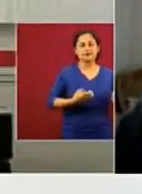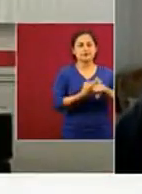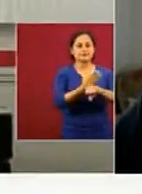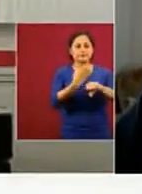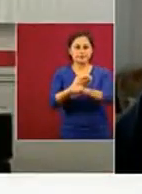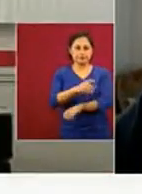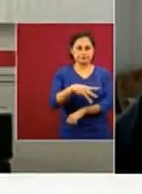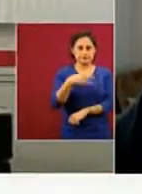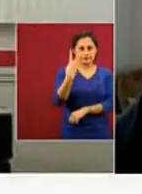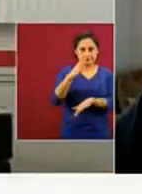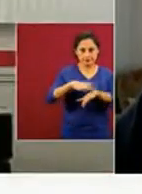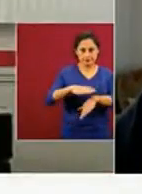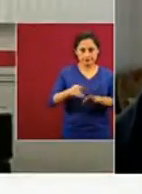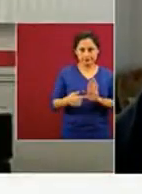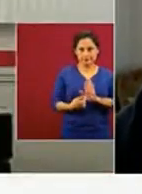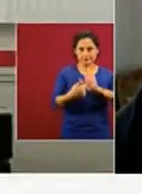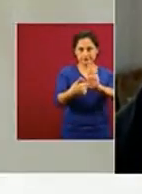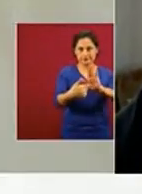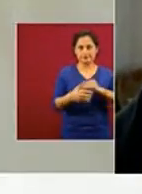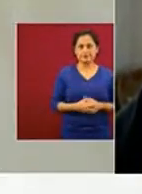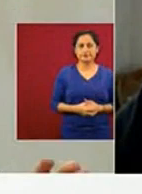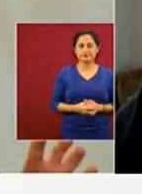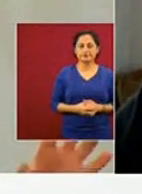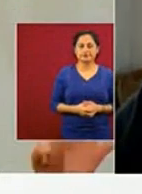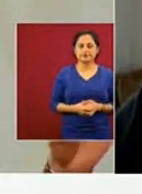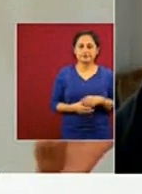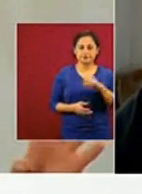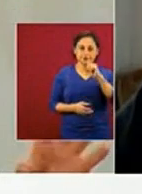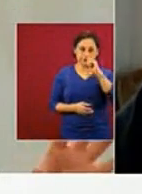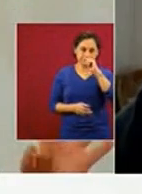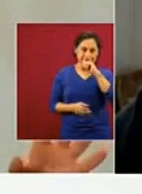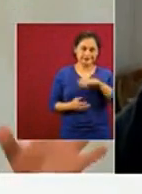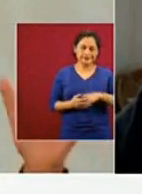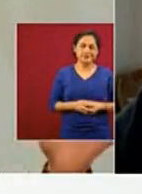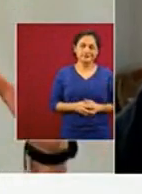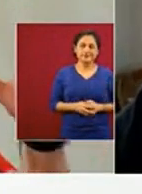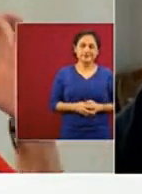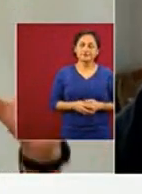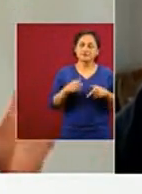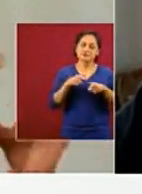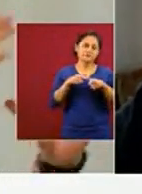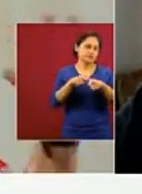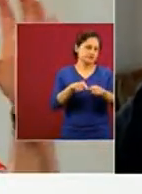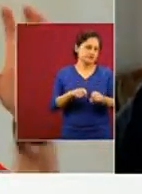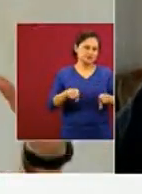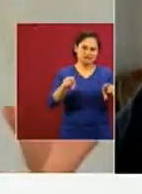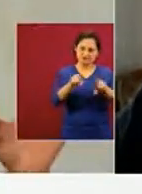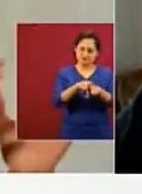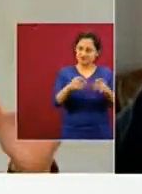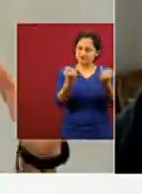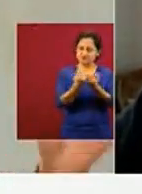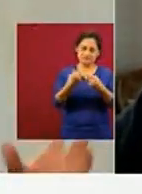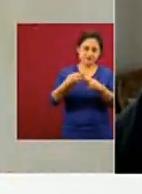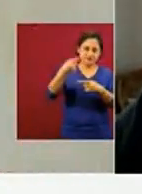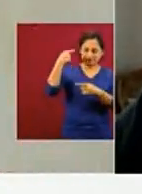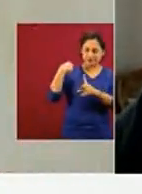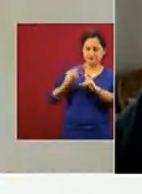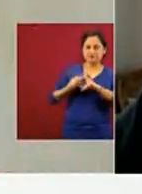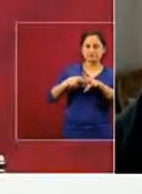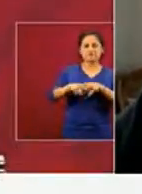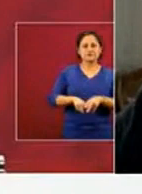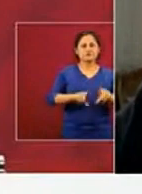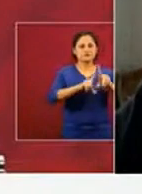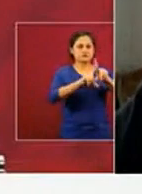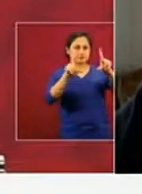la tragedia con Brasil y Estados Unidos. Pero, digamos, pues si hablamos por millón de habitantes, ¿no? También se hace mucho ese